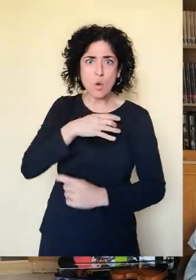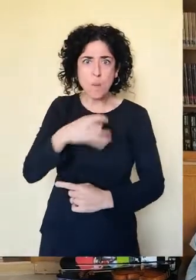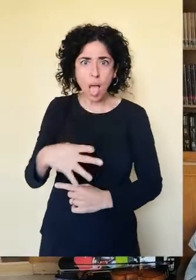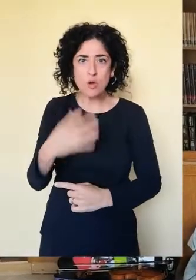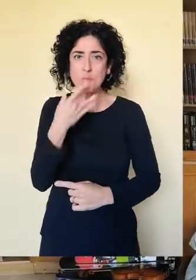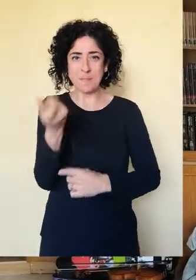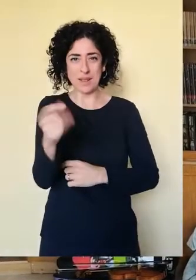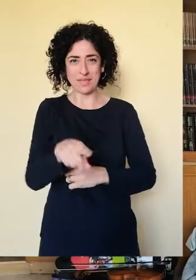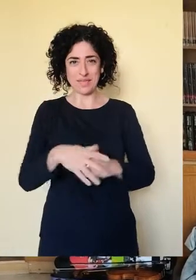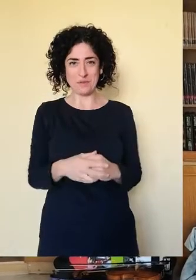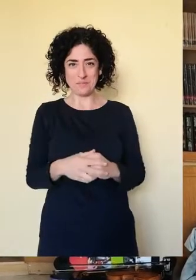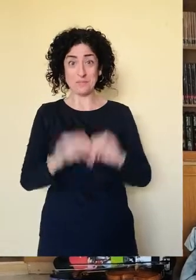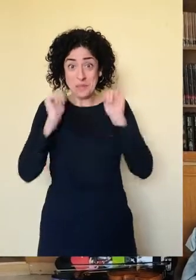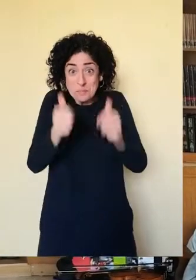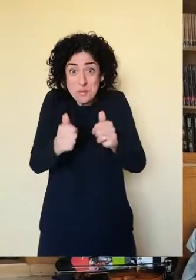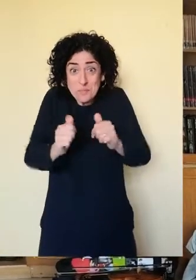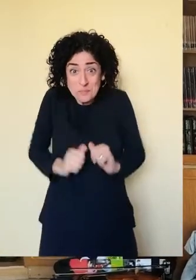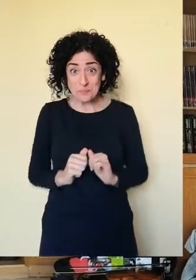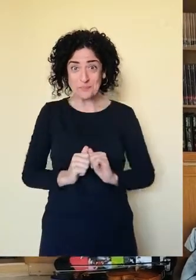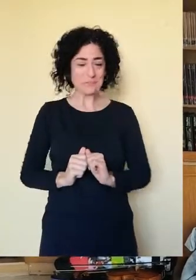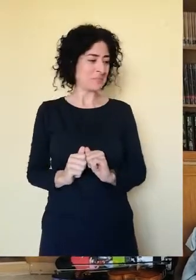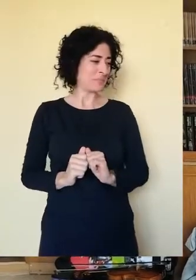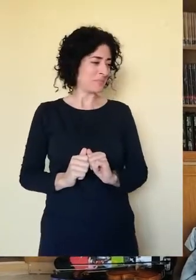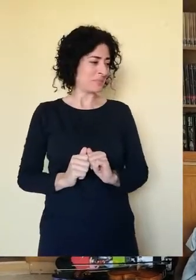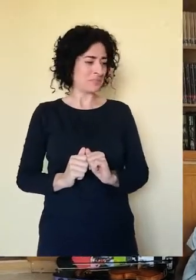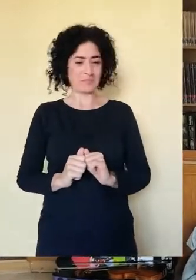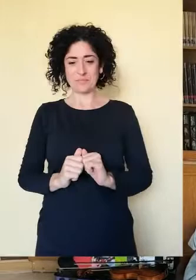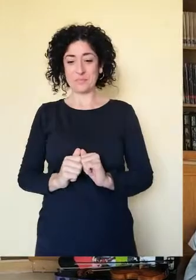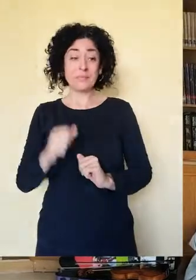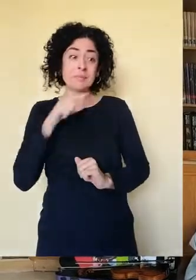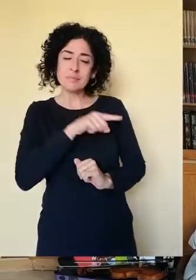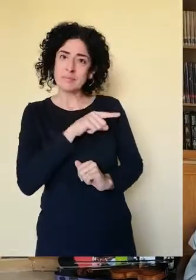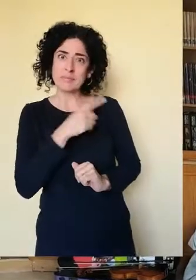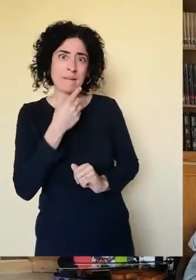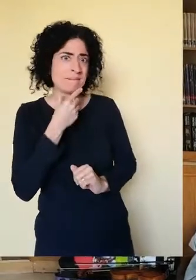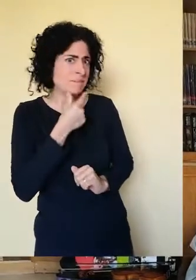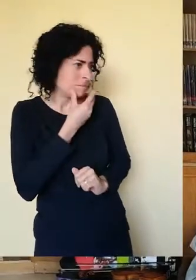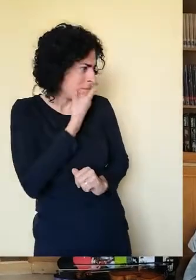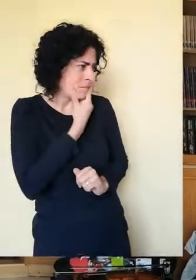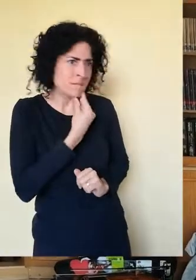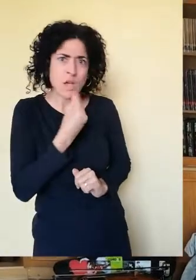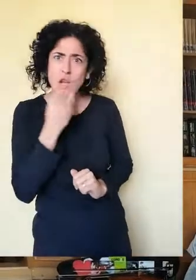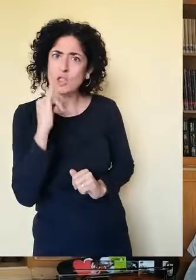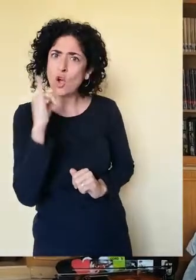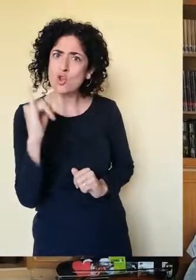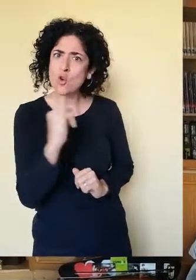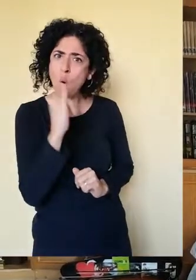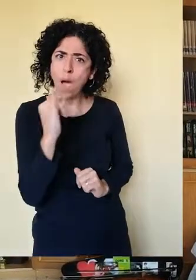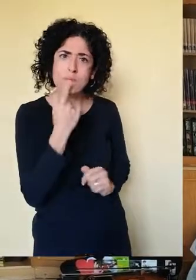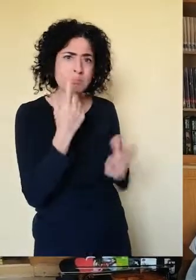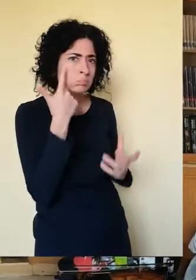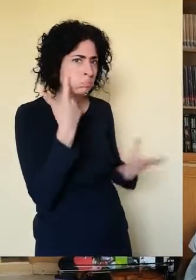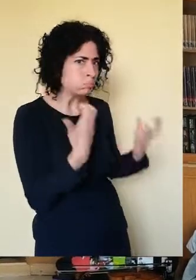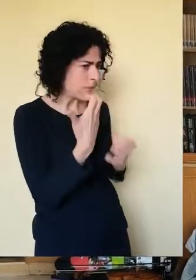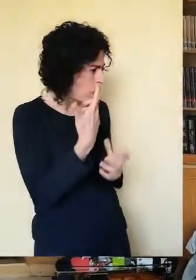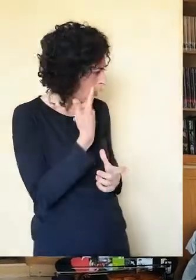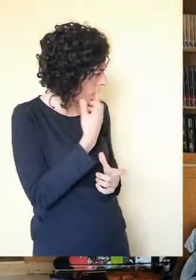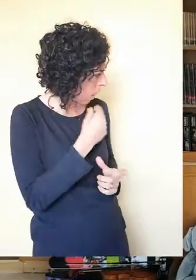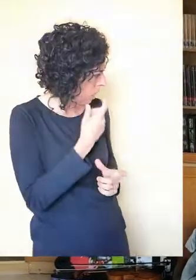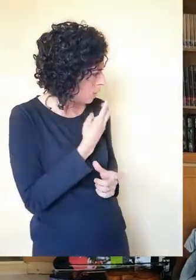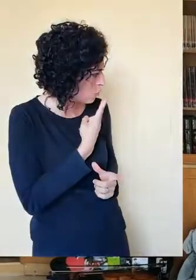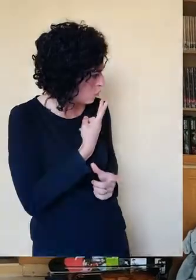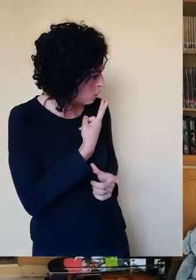poner la música. Comenzamos con el pañuelo. Joan, cógetelo, cariño. Joan es que le encanta decorarlo. Como estáis viendo, lo está dejando precioso todo.